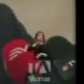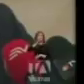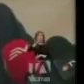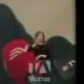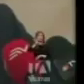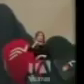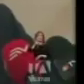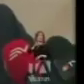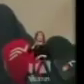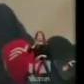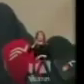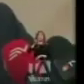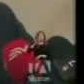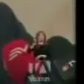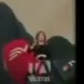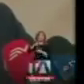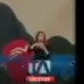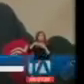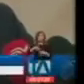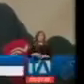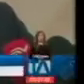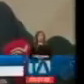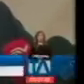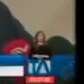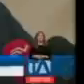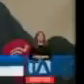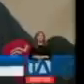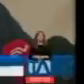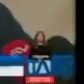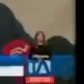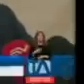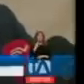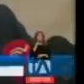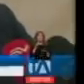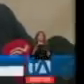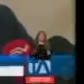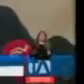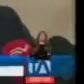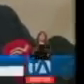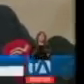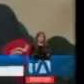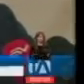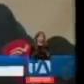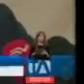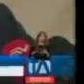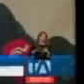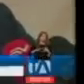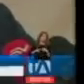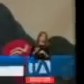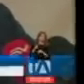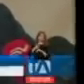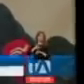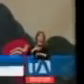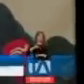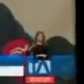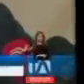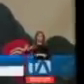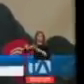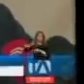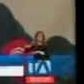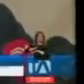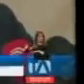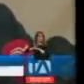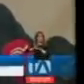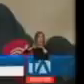$28,320. Ahora estamos hablando que por presuntamente resoluciones emitidas por mi defendido de la